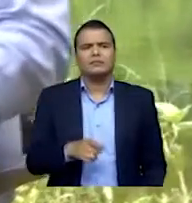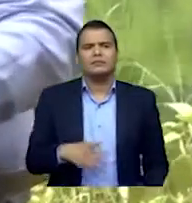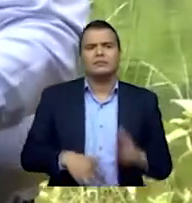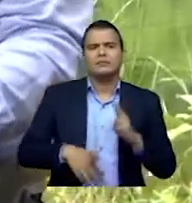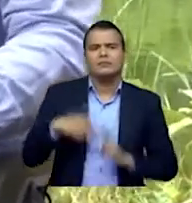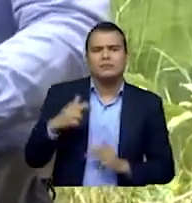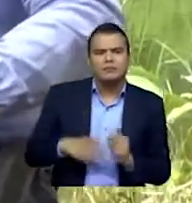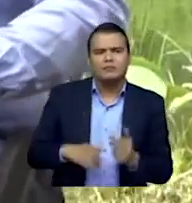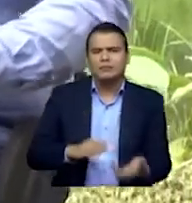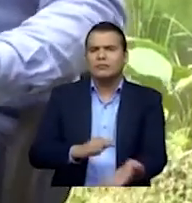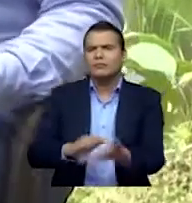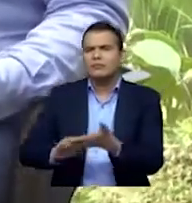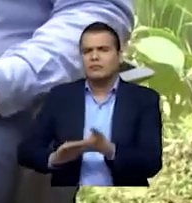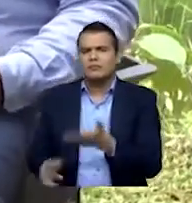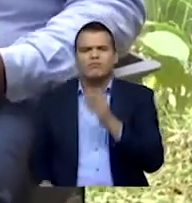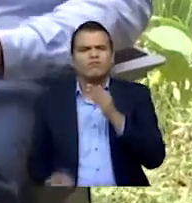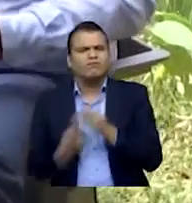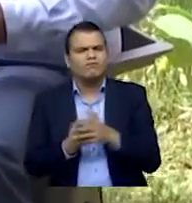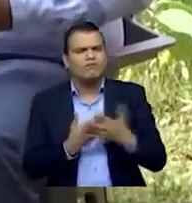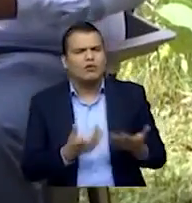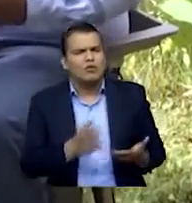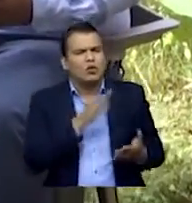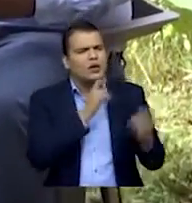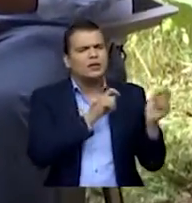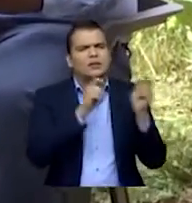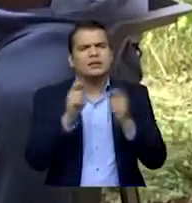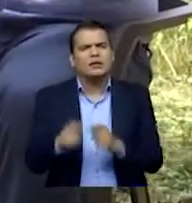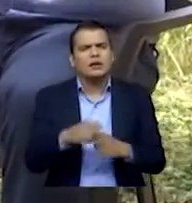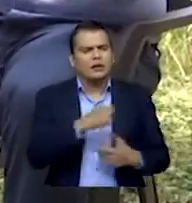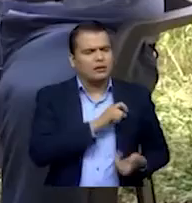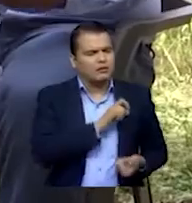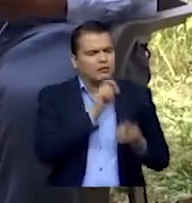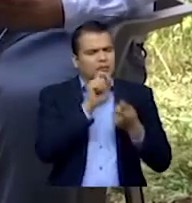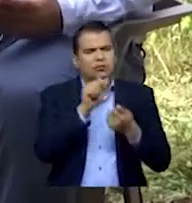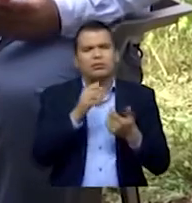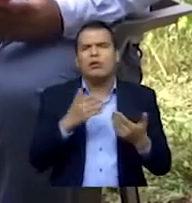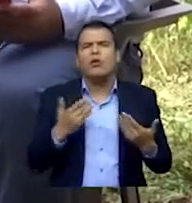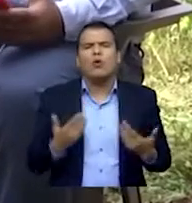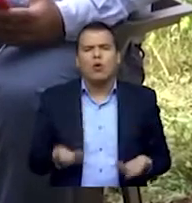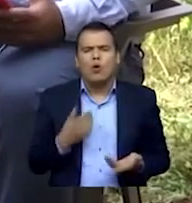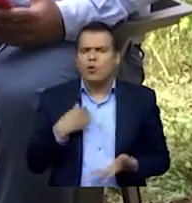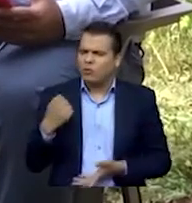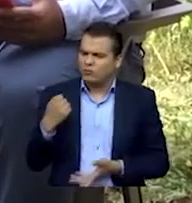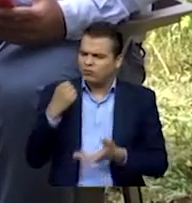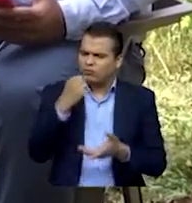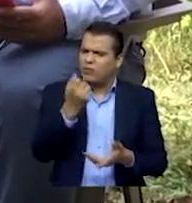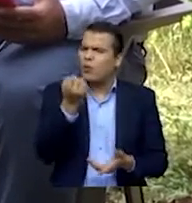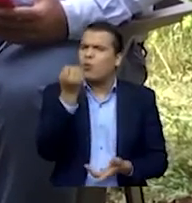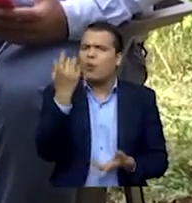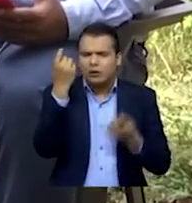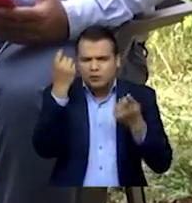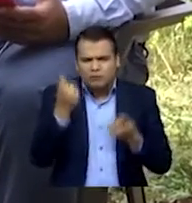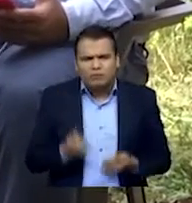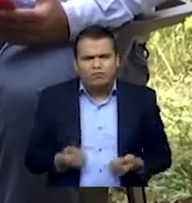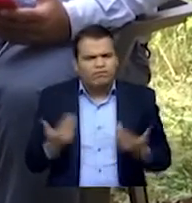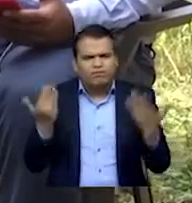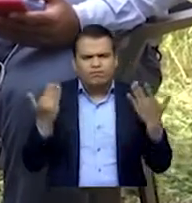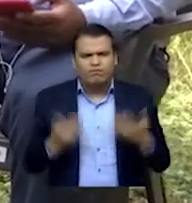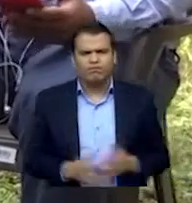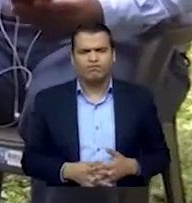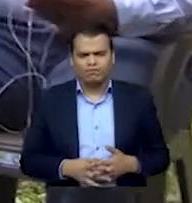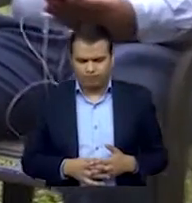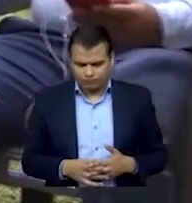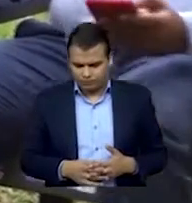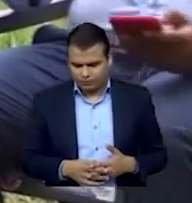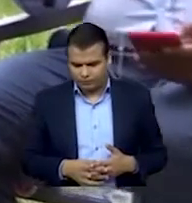quien las define de dónde salen los recursos cuánto se invirtió puntualmente en este ecoparque lago de las